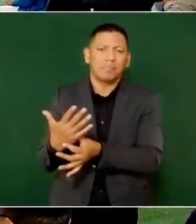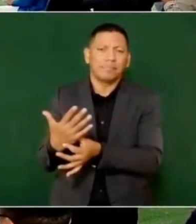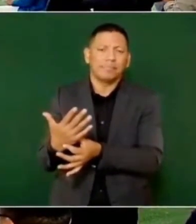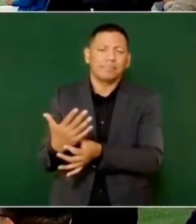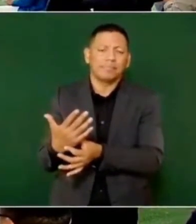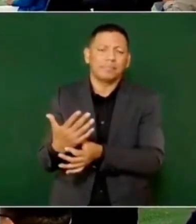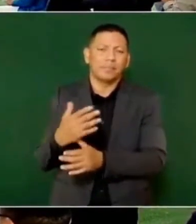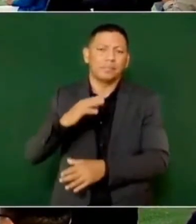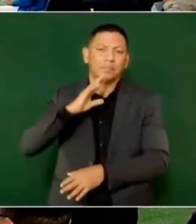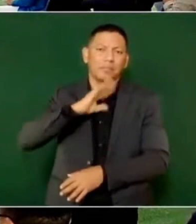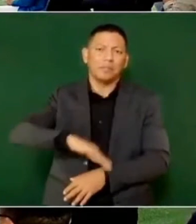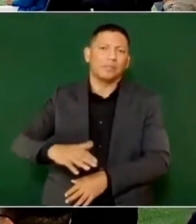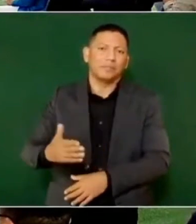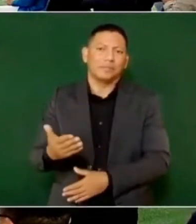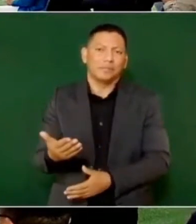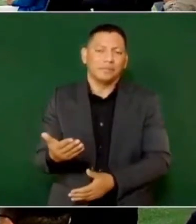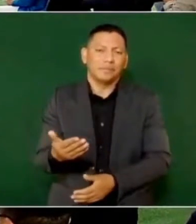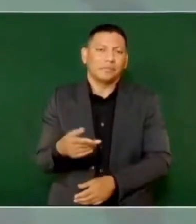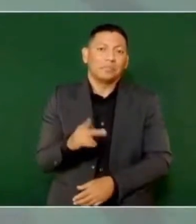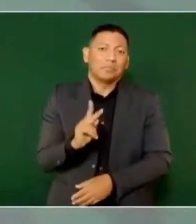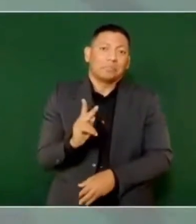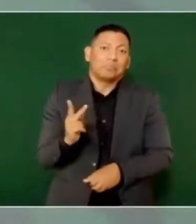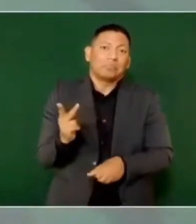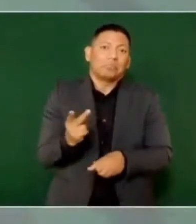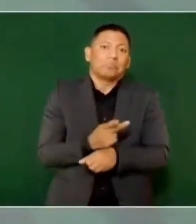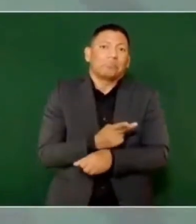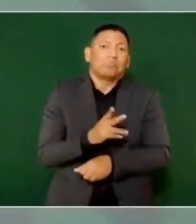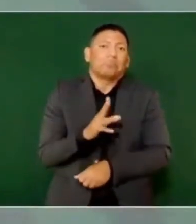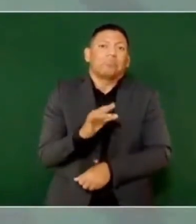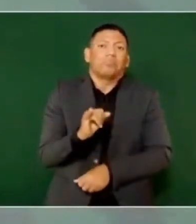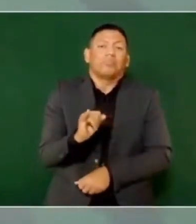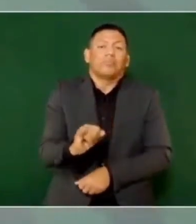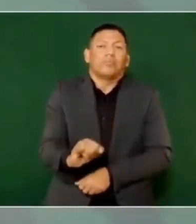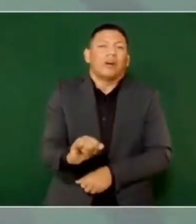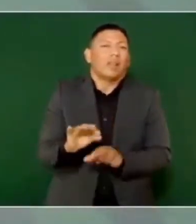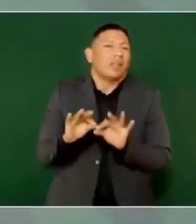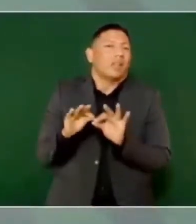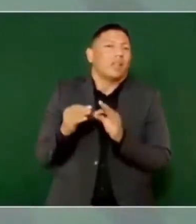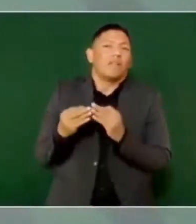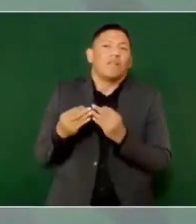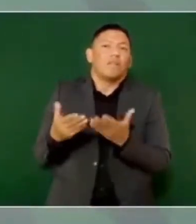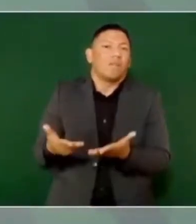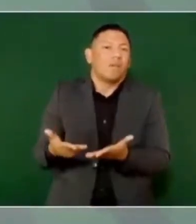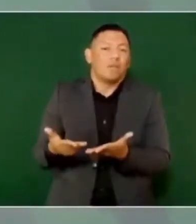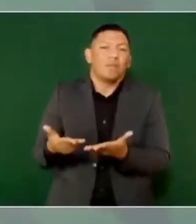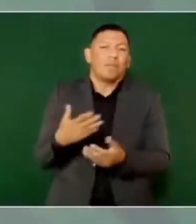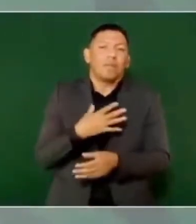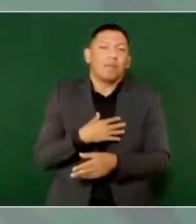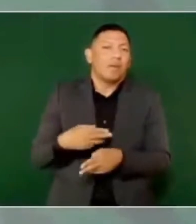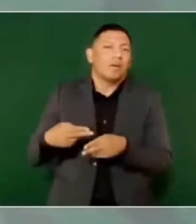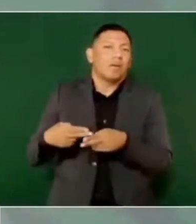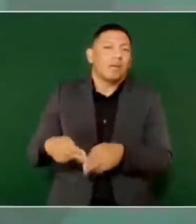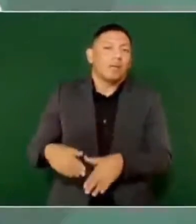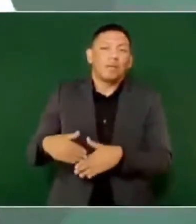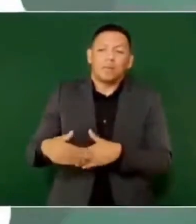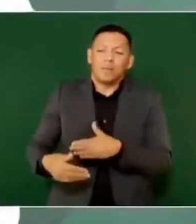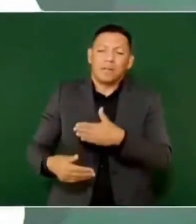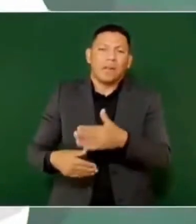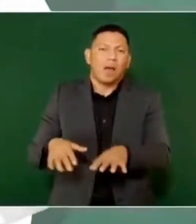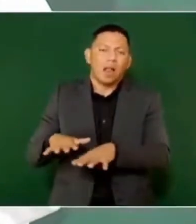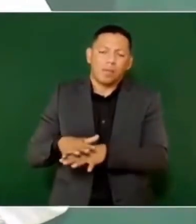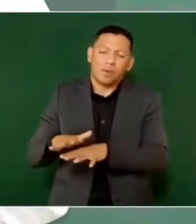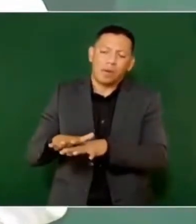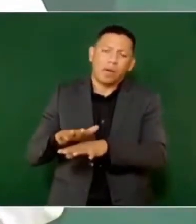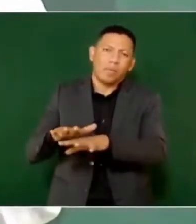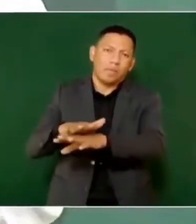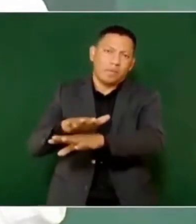Pero así sucede, se van deslavando los hijos, los nietos. Por eso,